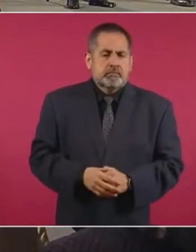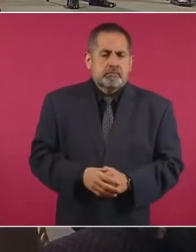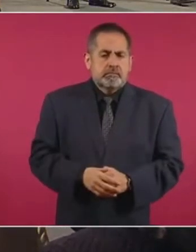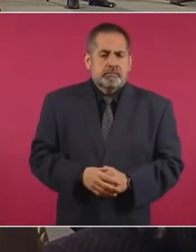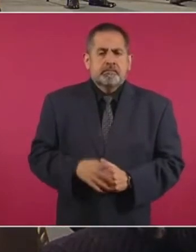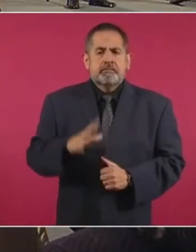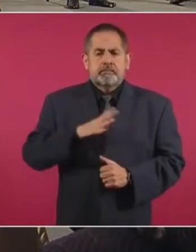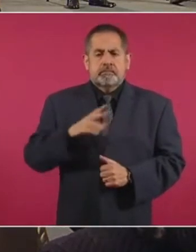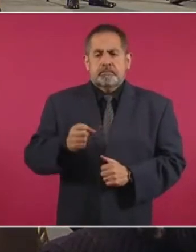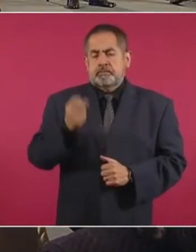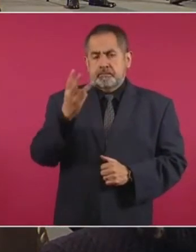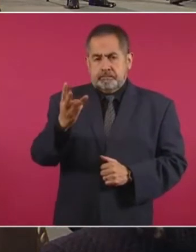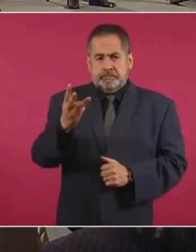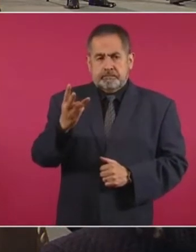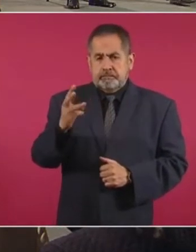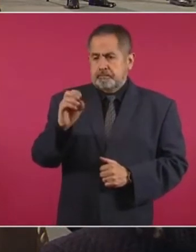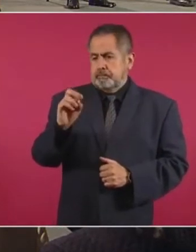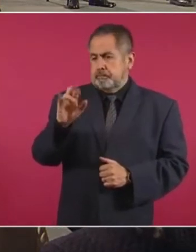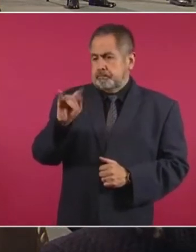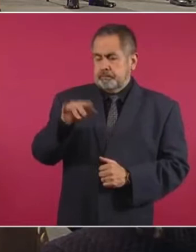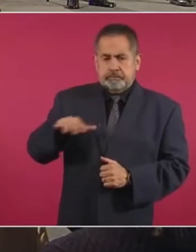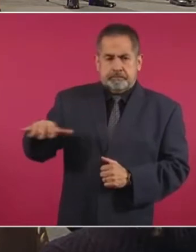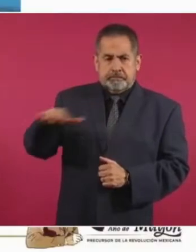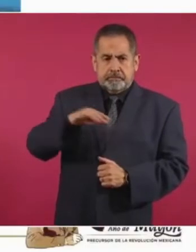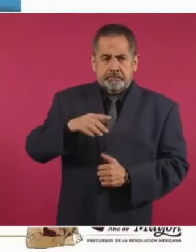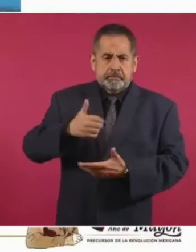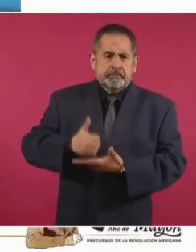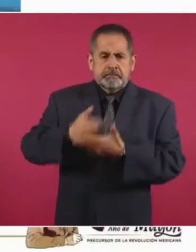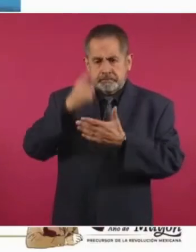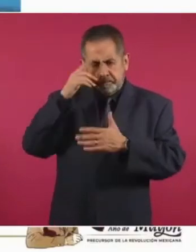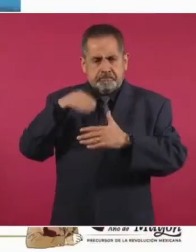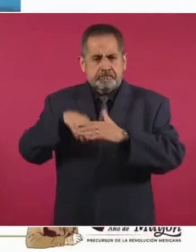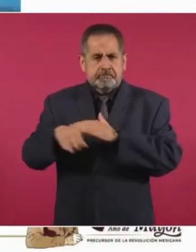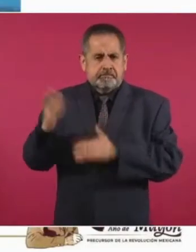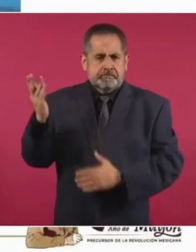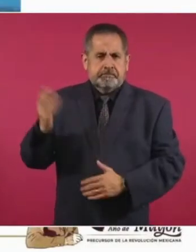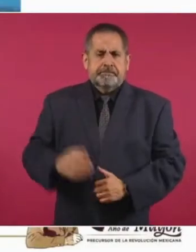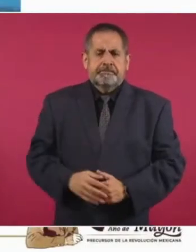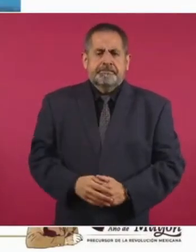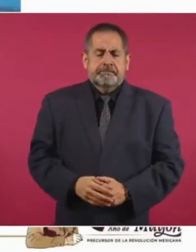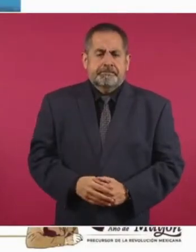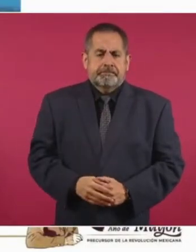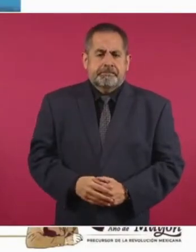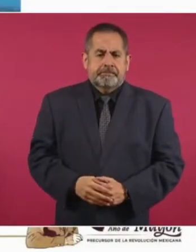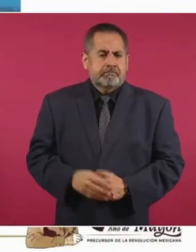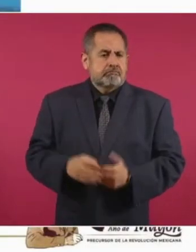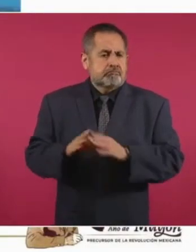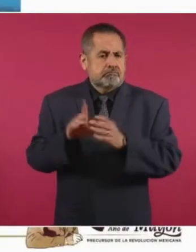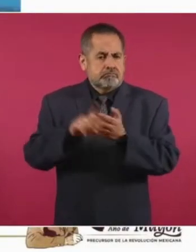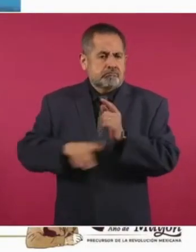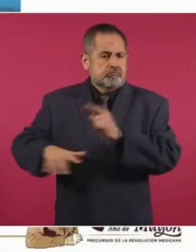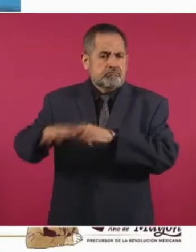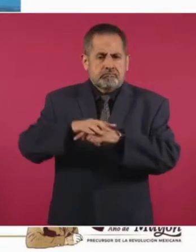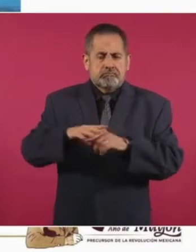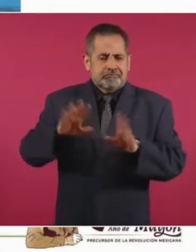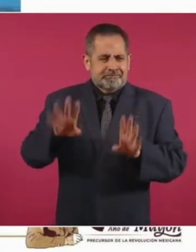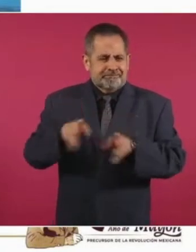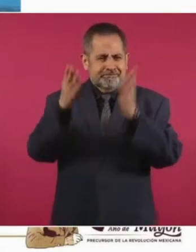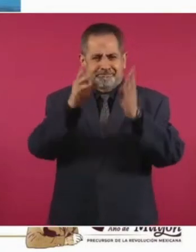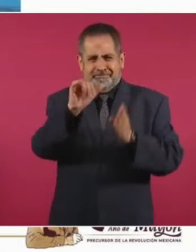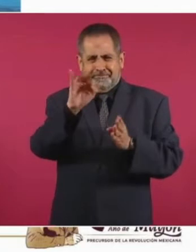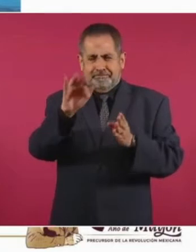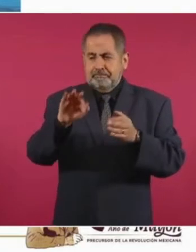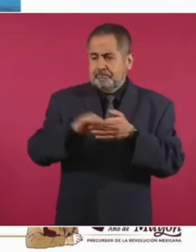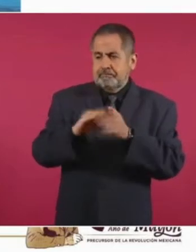encuentran 3 obras en la zona oriente del Estado de México que facilitan la accesibilidad al aeropuerto Felipe Ángeles y su zona militar. Consiste